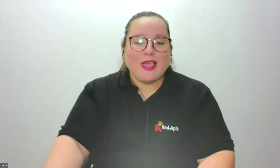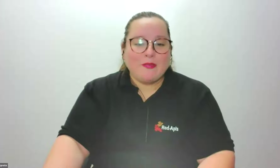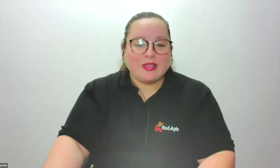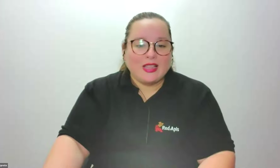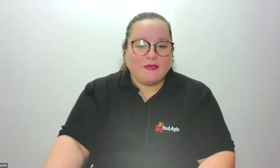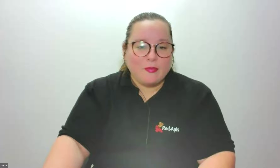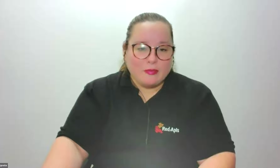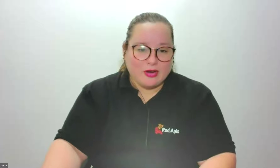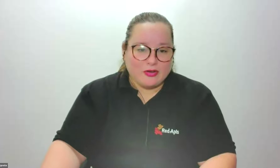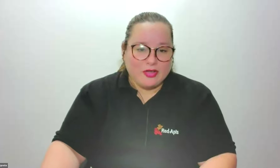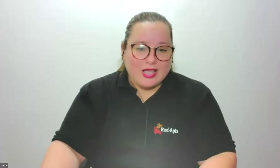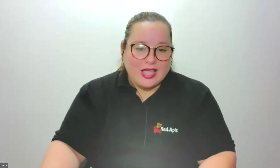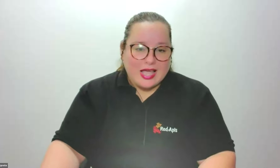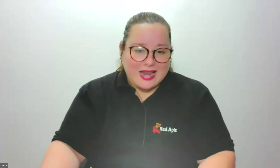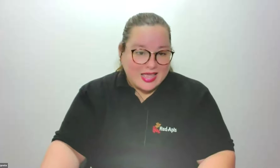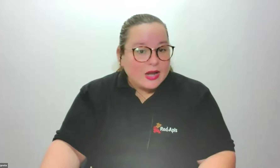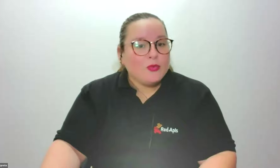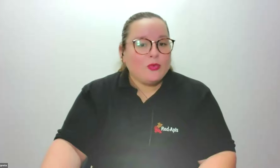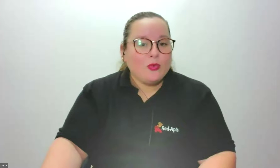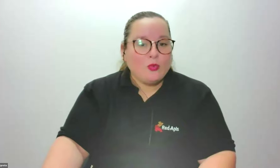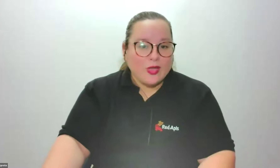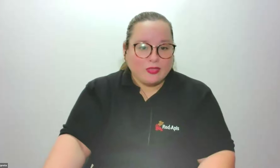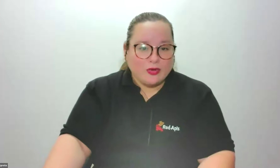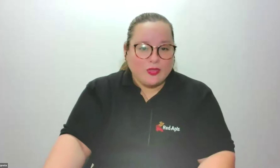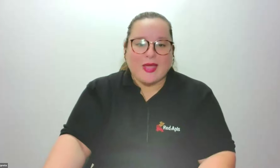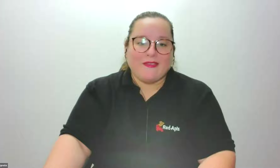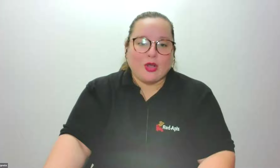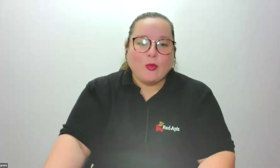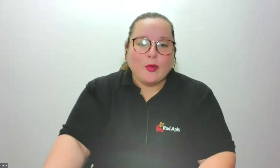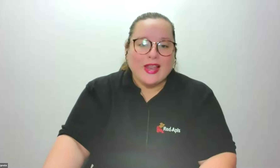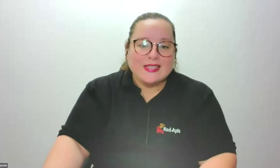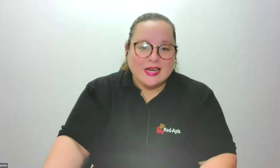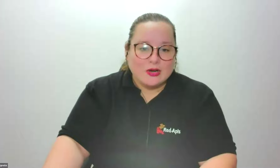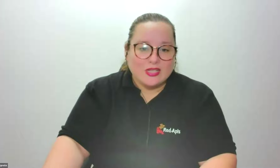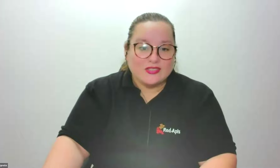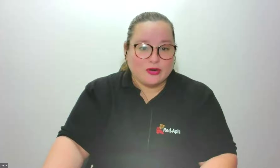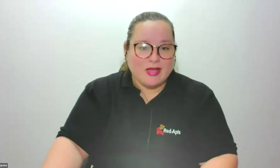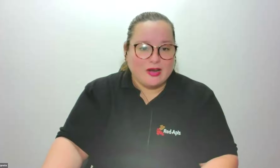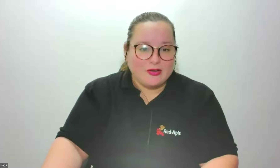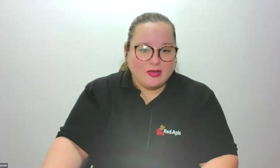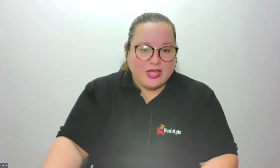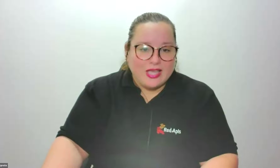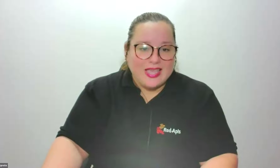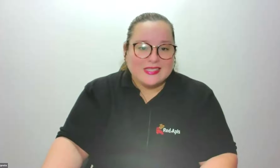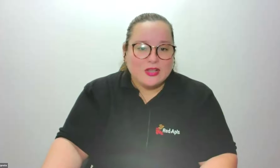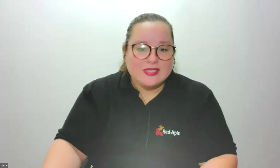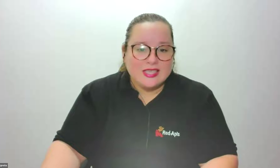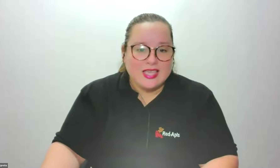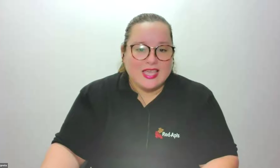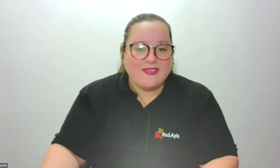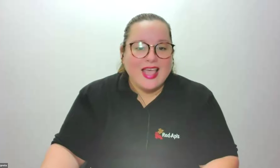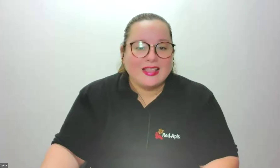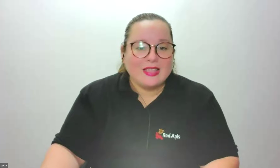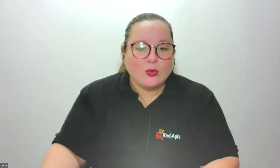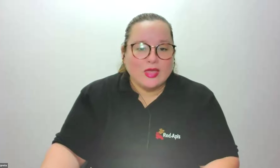para mí lo más importante fue primero leer un cuento para ver cómo poder hacerlo, transformarlo y hacerlo en